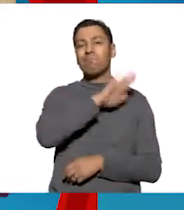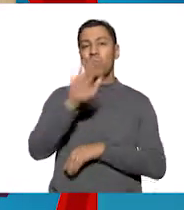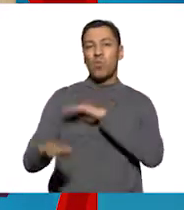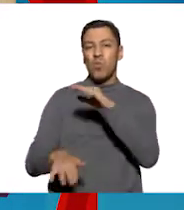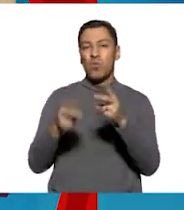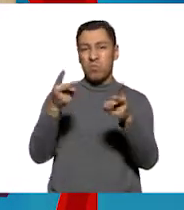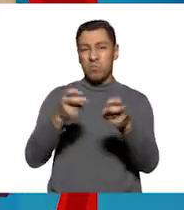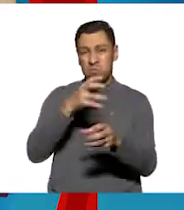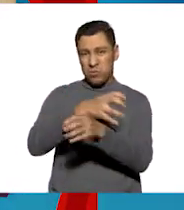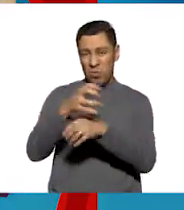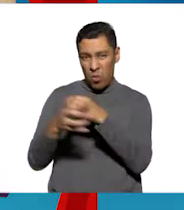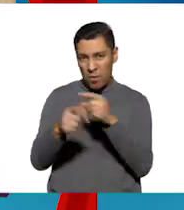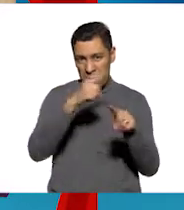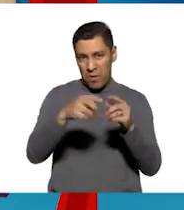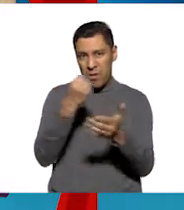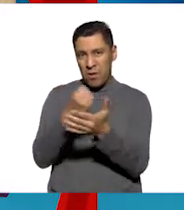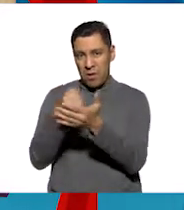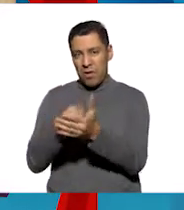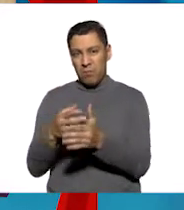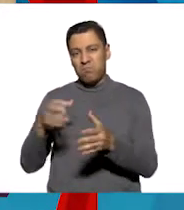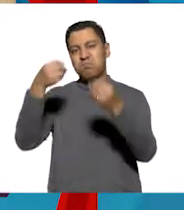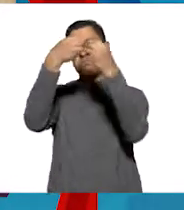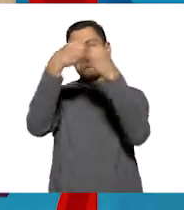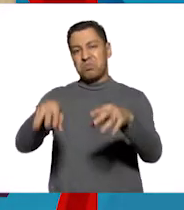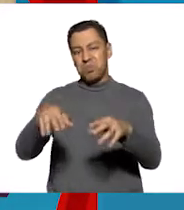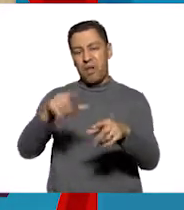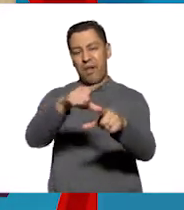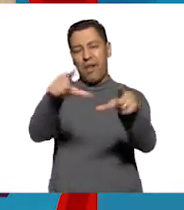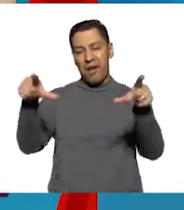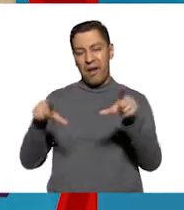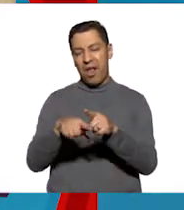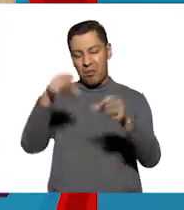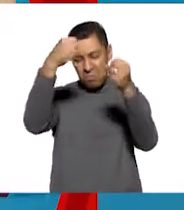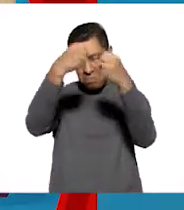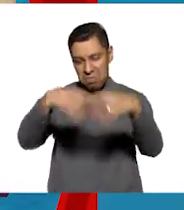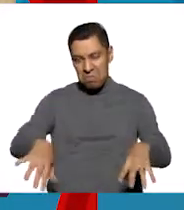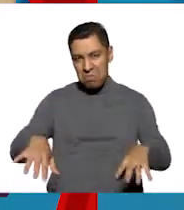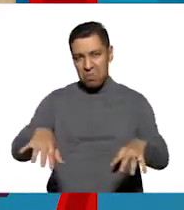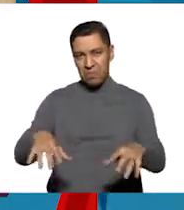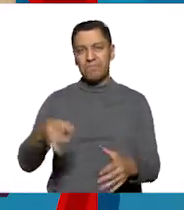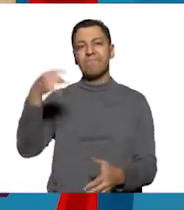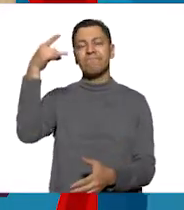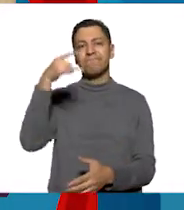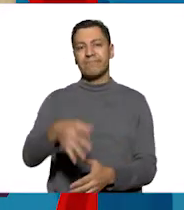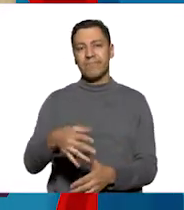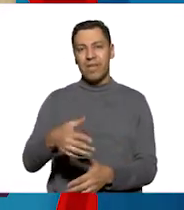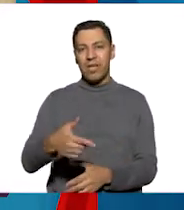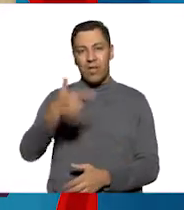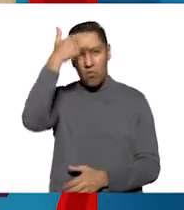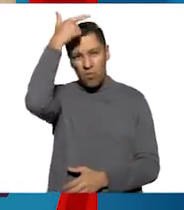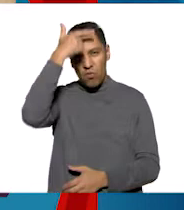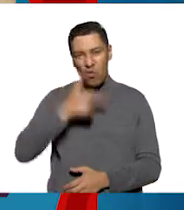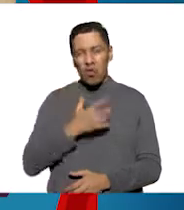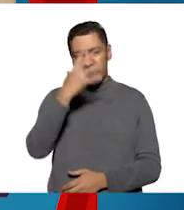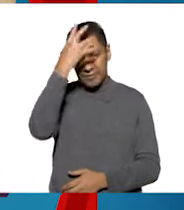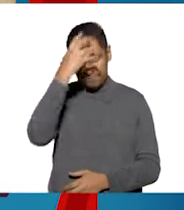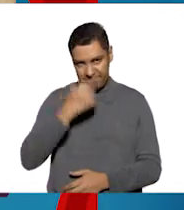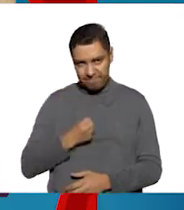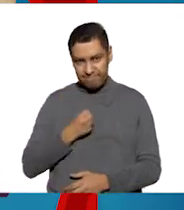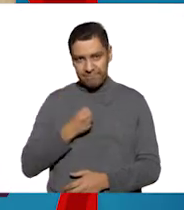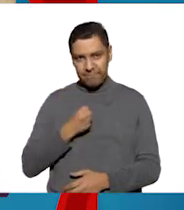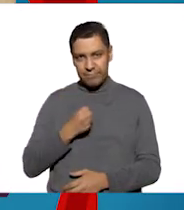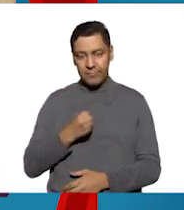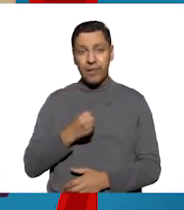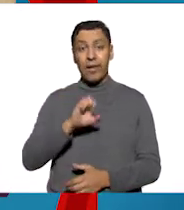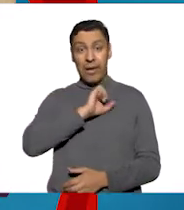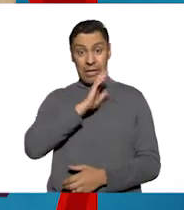botín se hundió en el lago. A esta derrota se le conoce como la Noche Triste. Los españoles